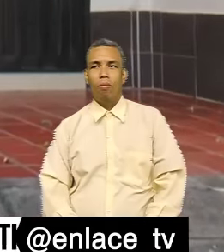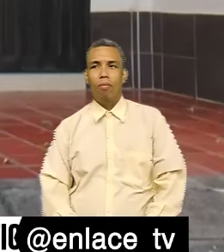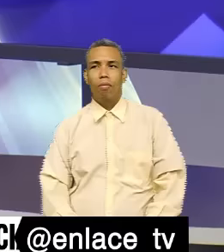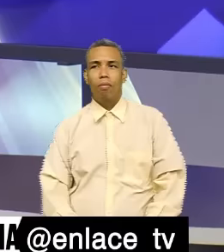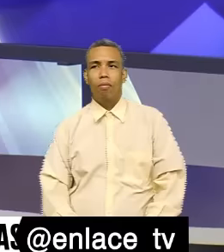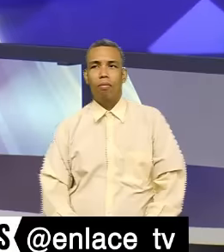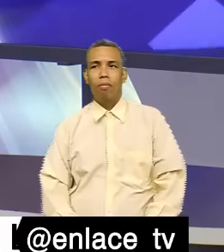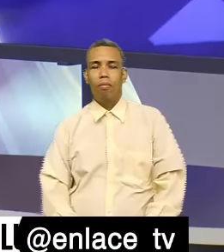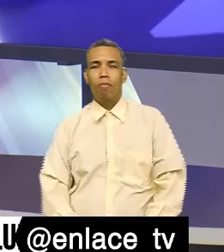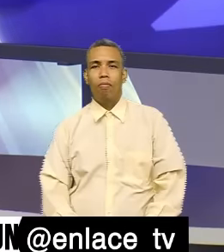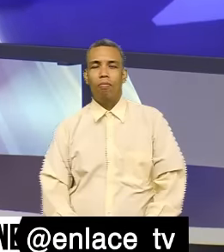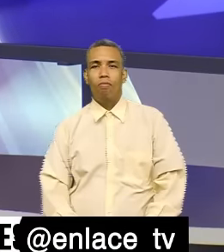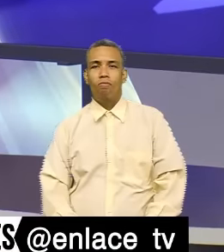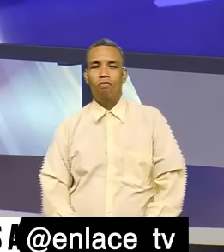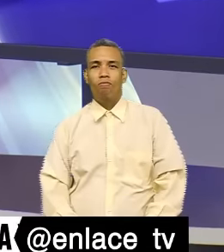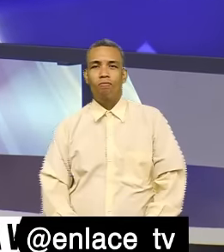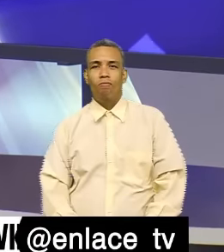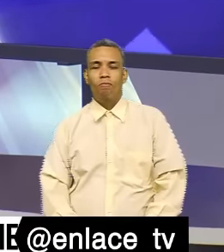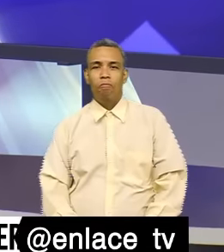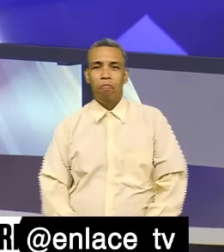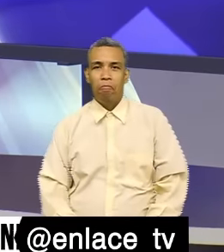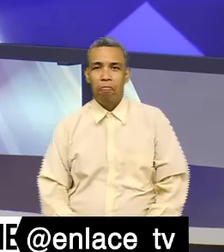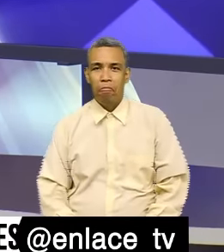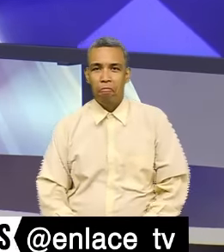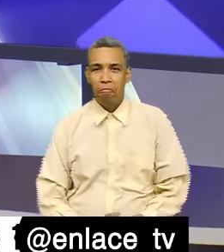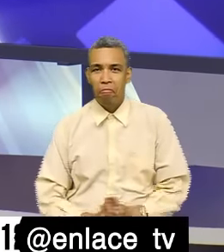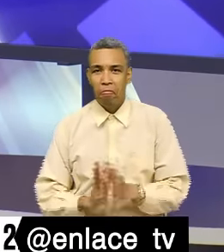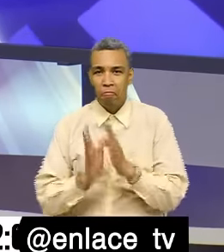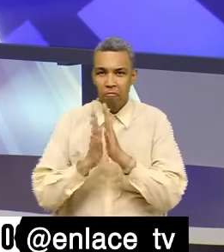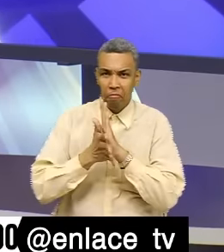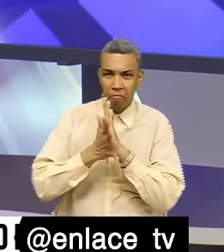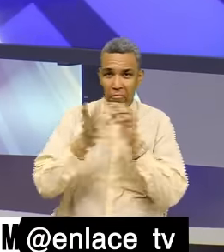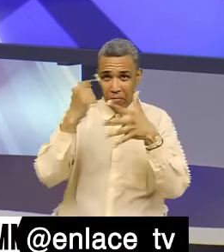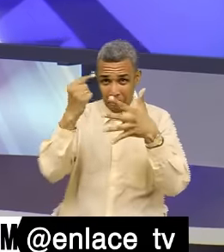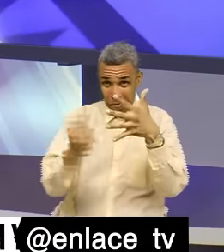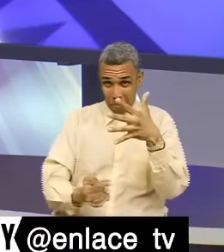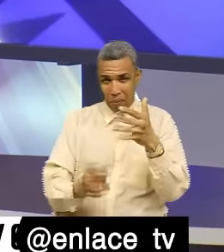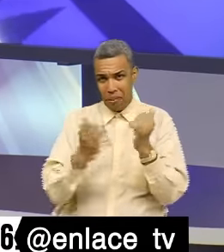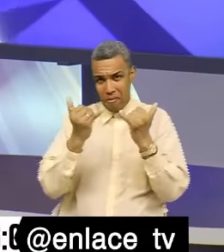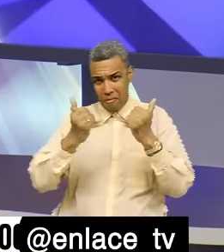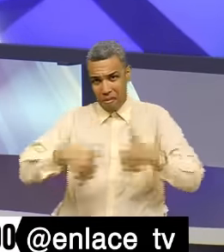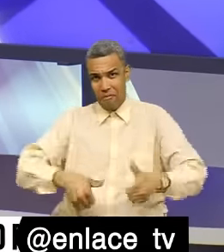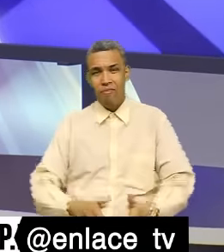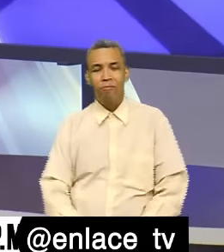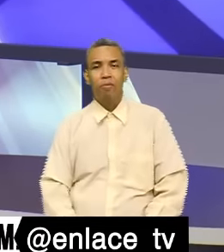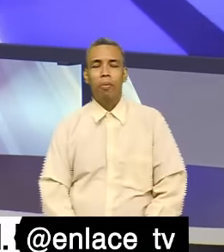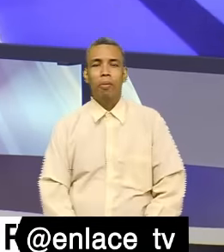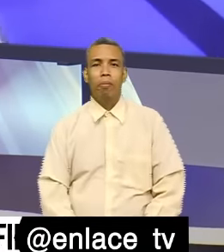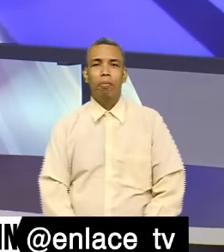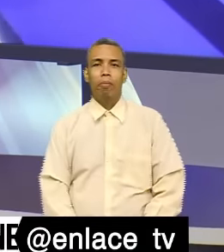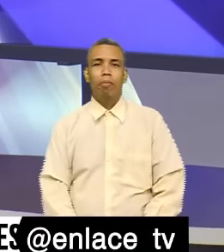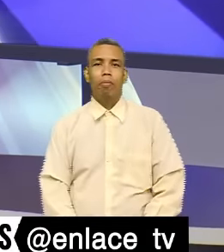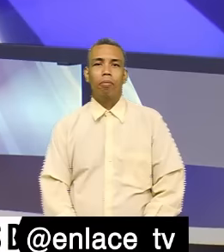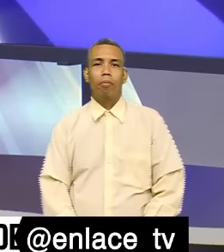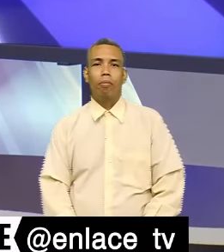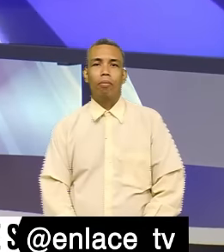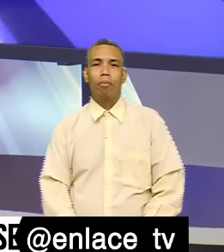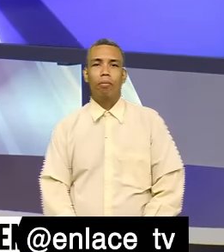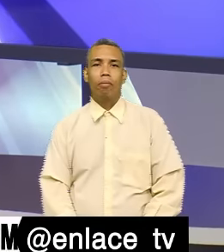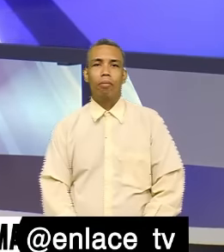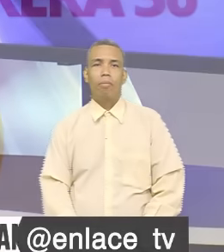Reyes. Y así es, esta ha sido la información más importante de Barranca Bermeja y la región. Antes de despedirnos,